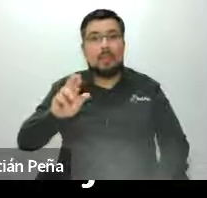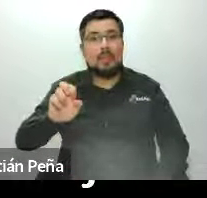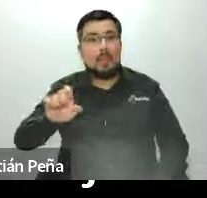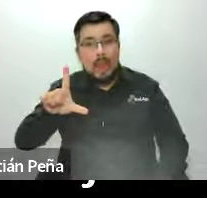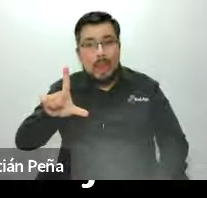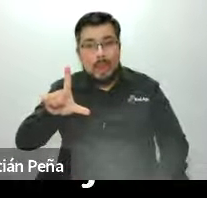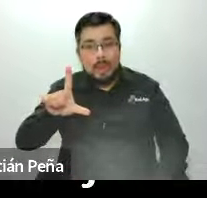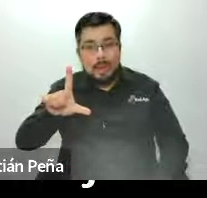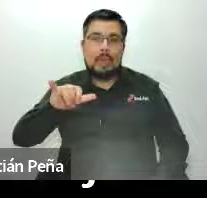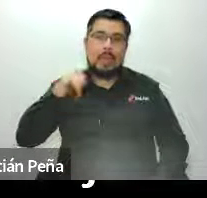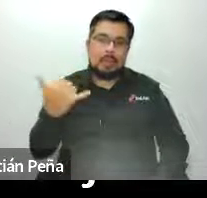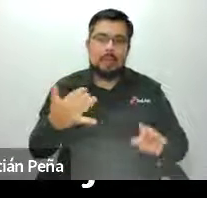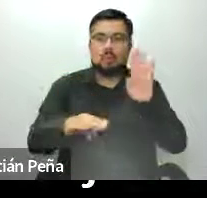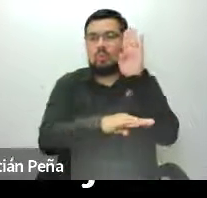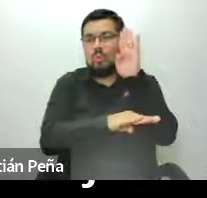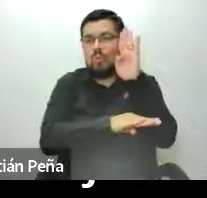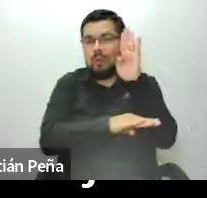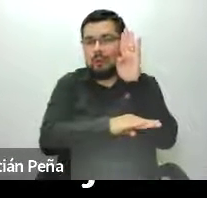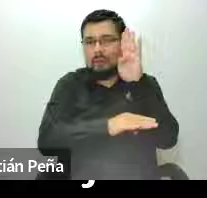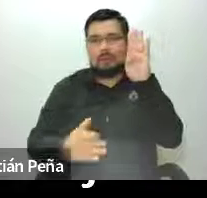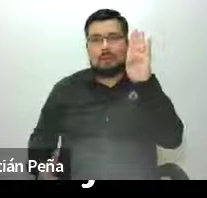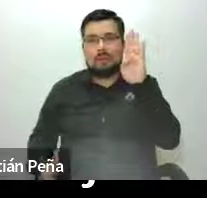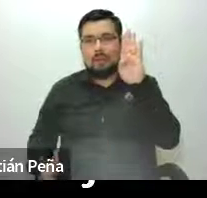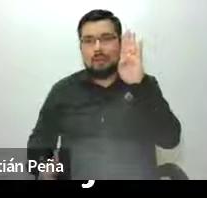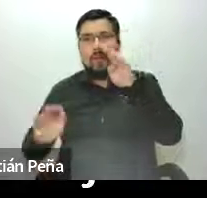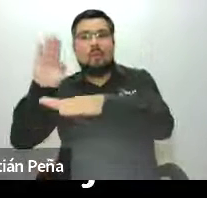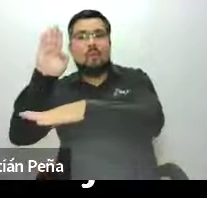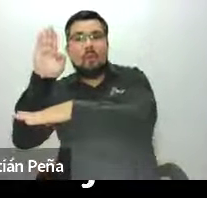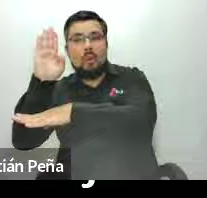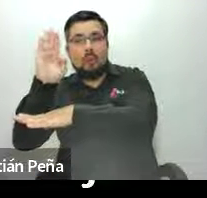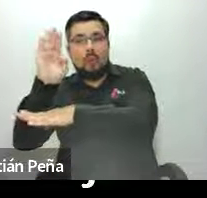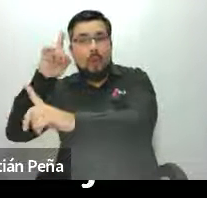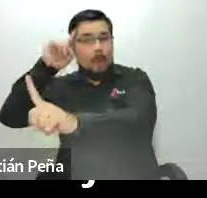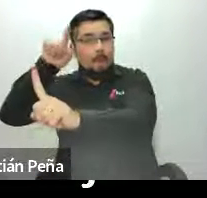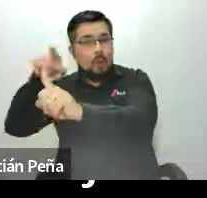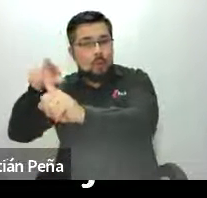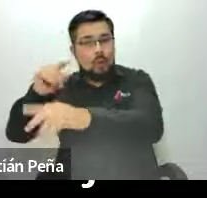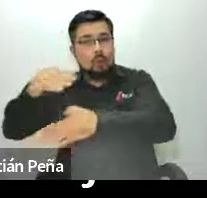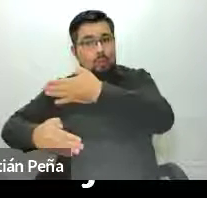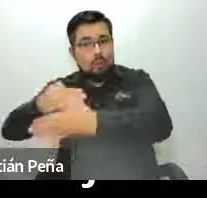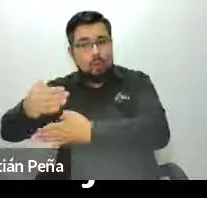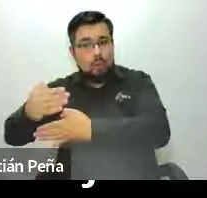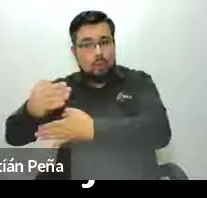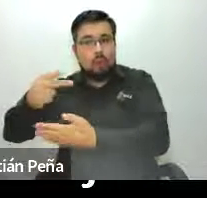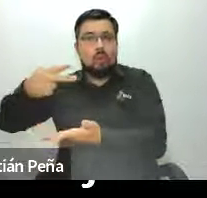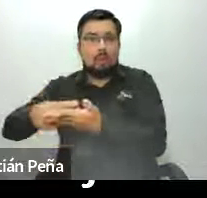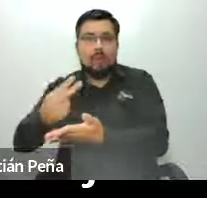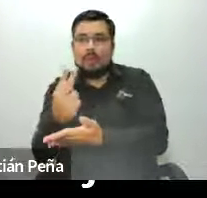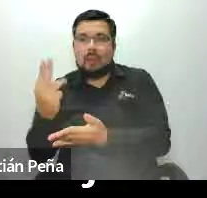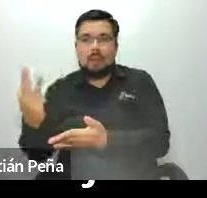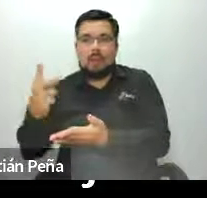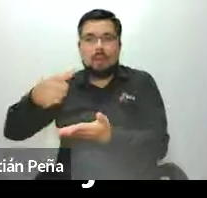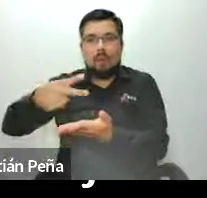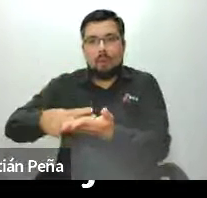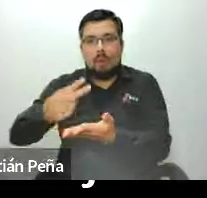mucho con los fundamentos de la priorización curricular 2023-2025, en el sentido de avanzar